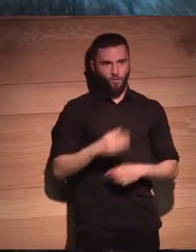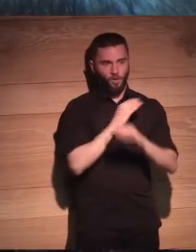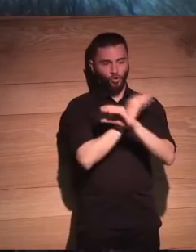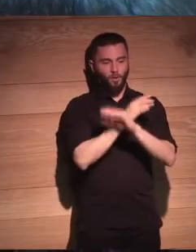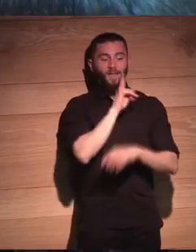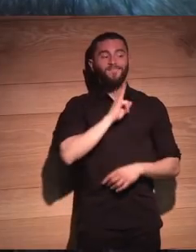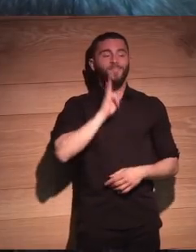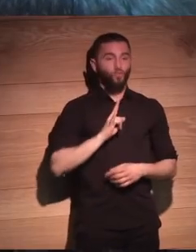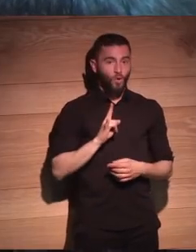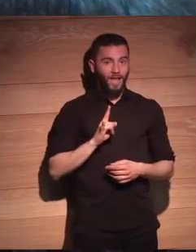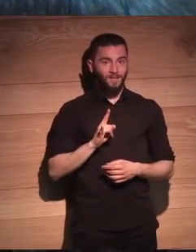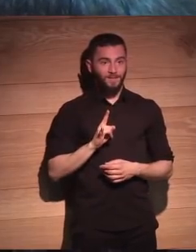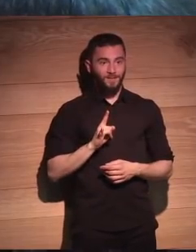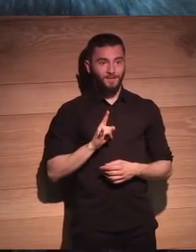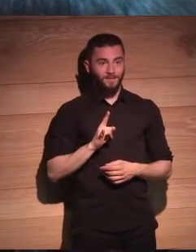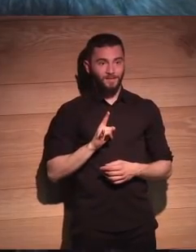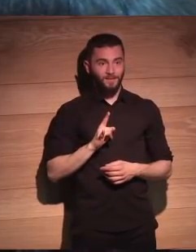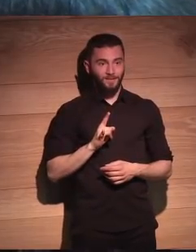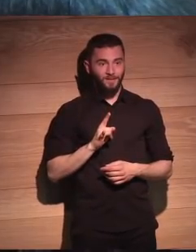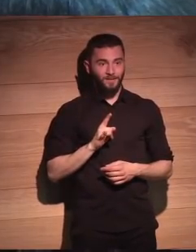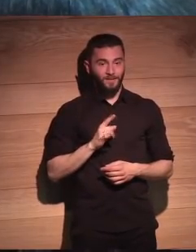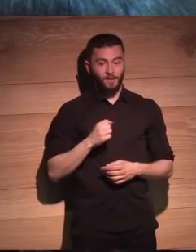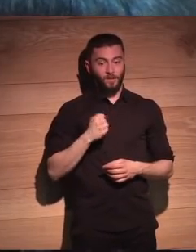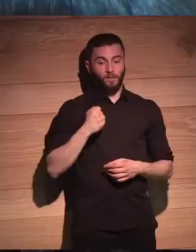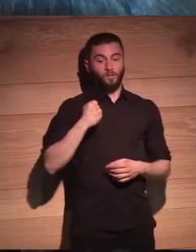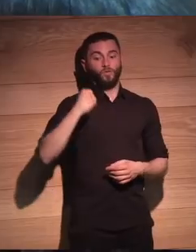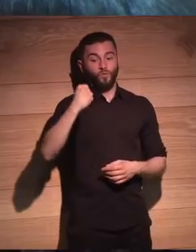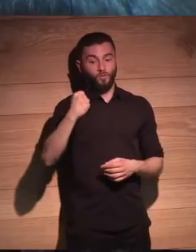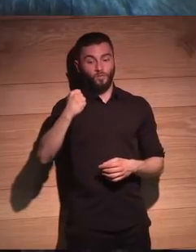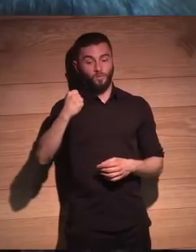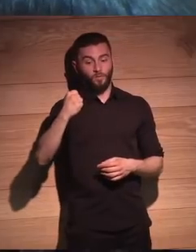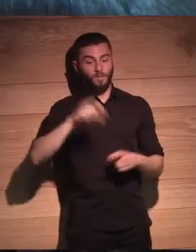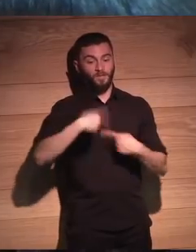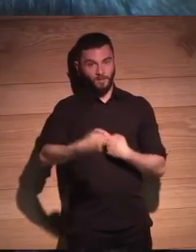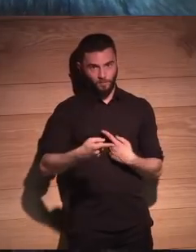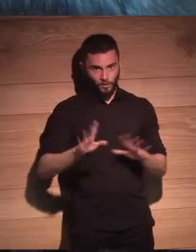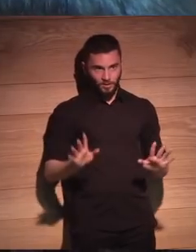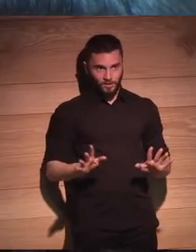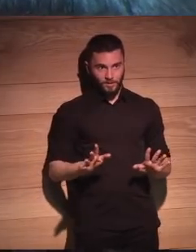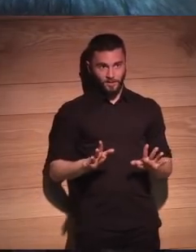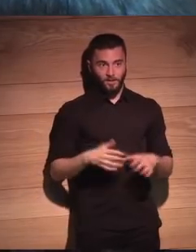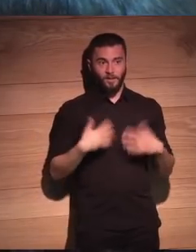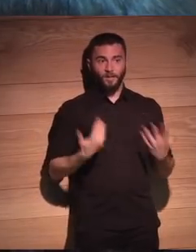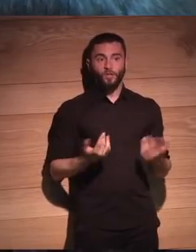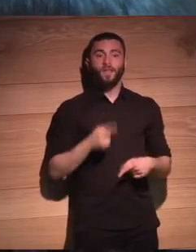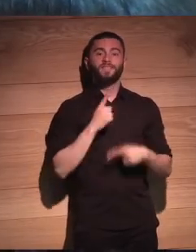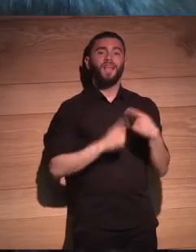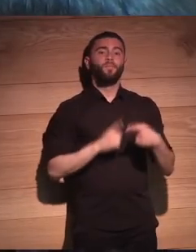de aventureros serían precursores de los superhéroes. El primer superhéroe y luego además también está el